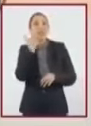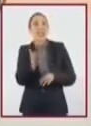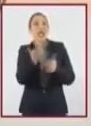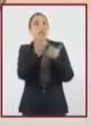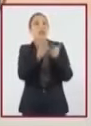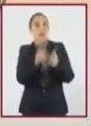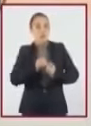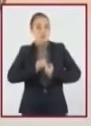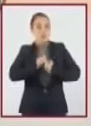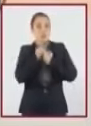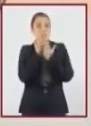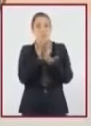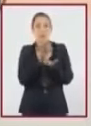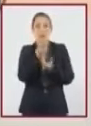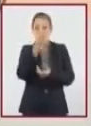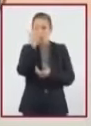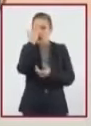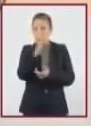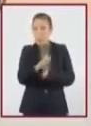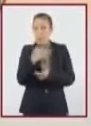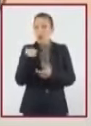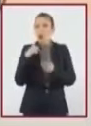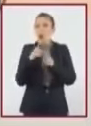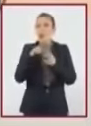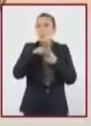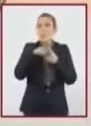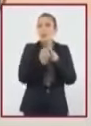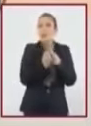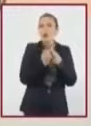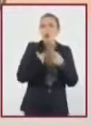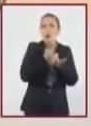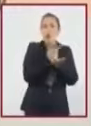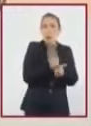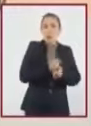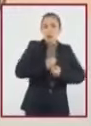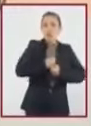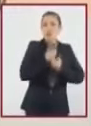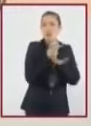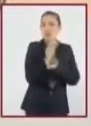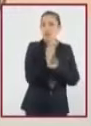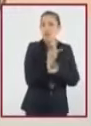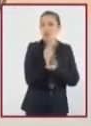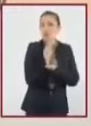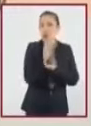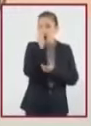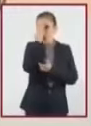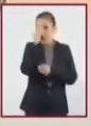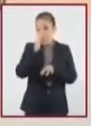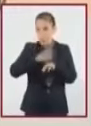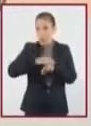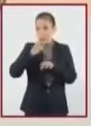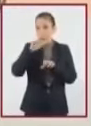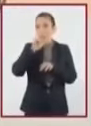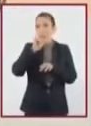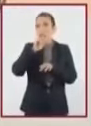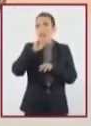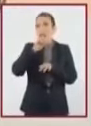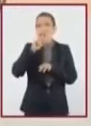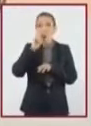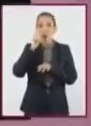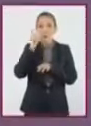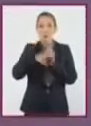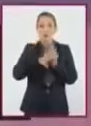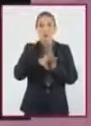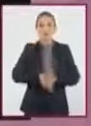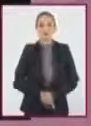de expresión. ¿Saben cuál es el origen de la libertad de expresión? Para conocer un poco más sobre el liberalismo, veamos el